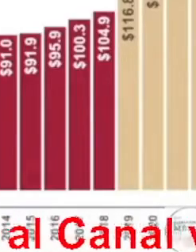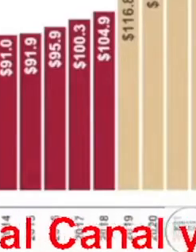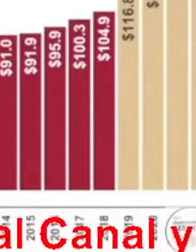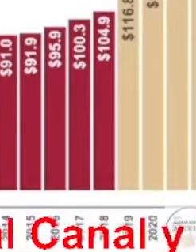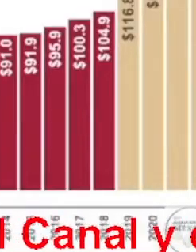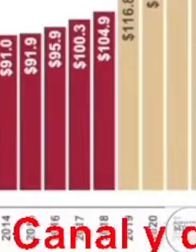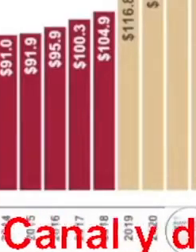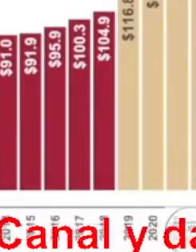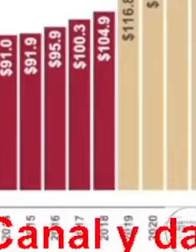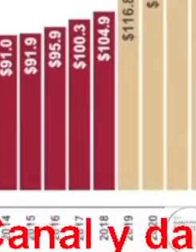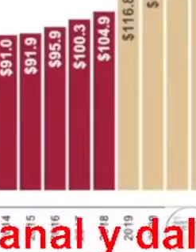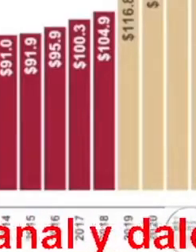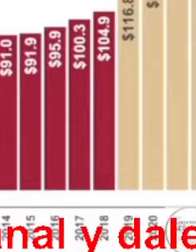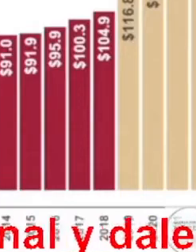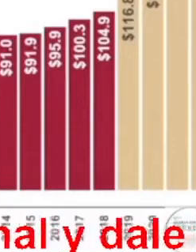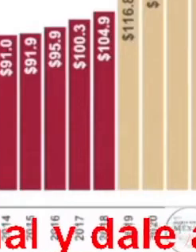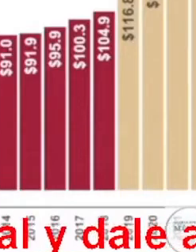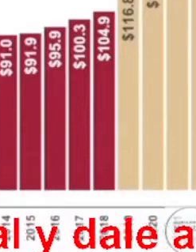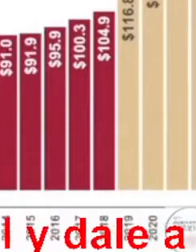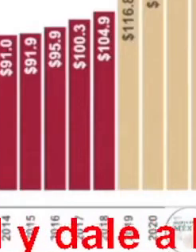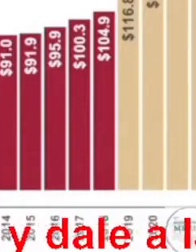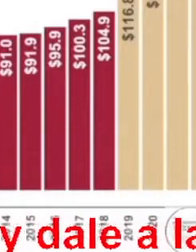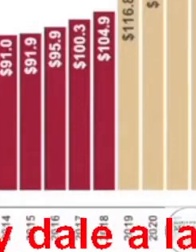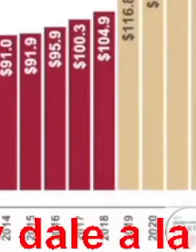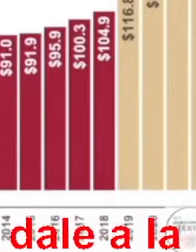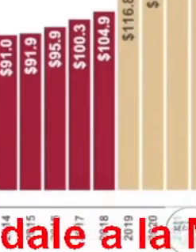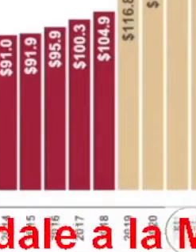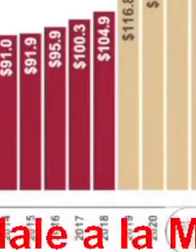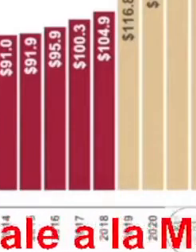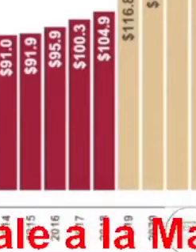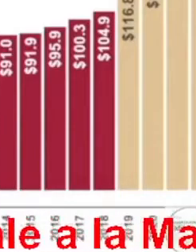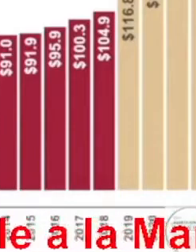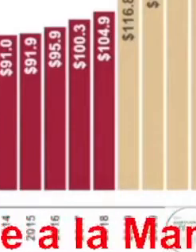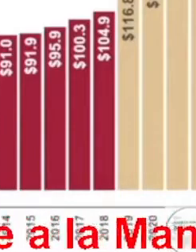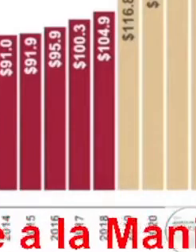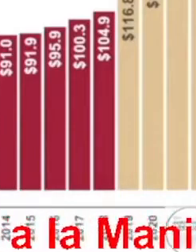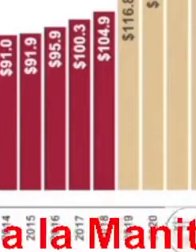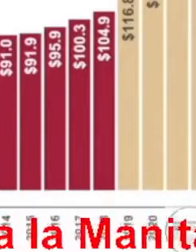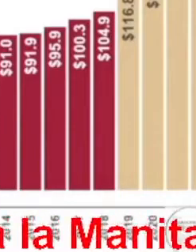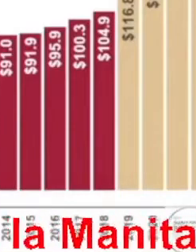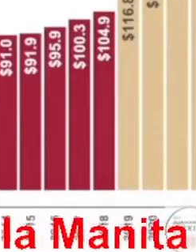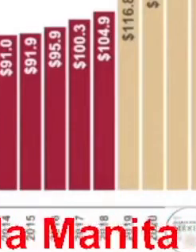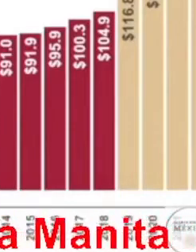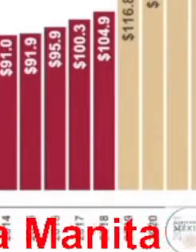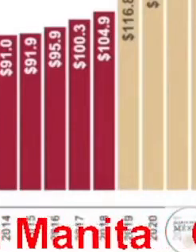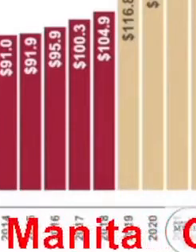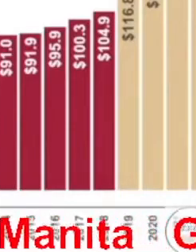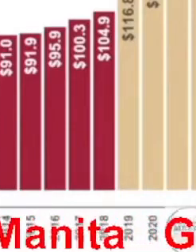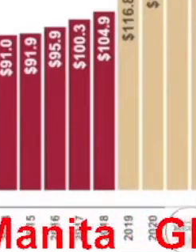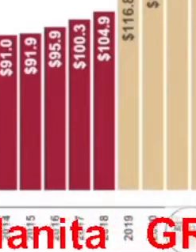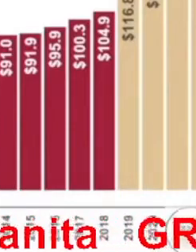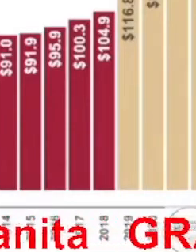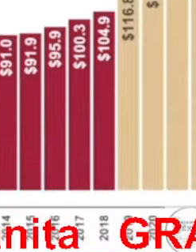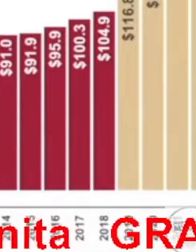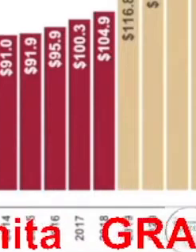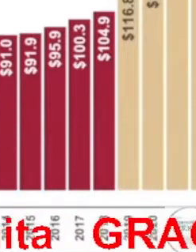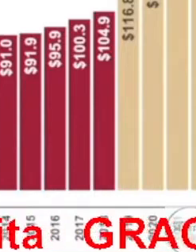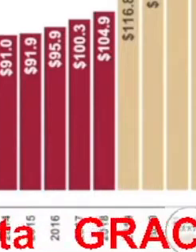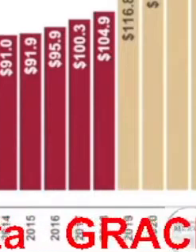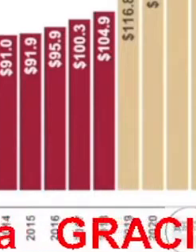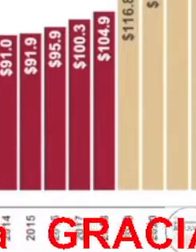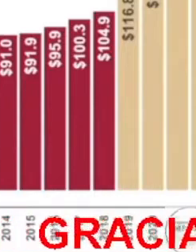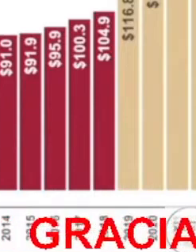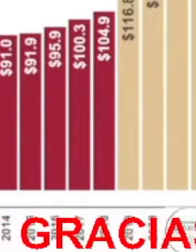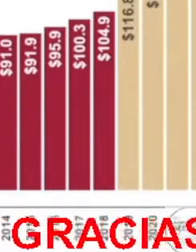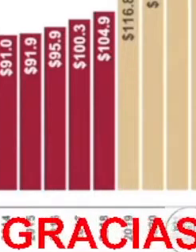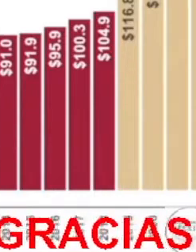poder adquisitivo del salario mínimo se fue perdiendo y destacar que en los cuatro años que van de este gobierno el poder adquisitivo el salario mínimo